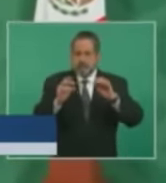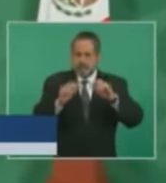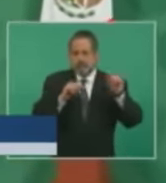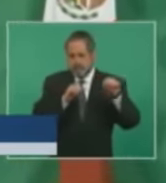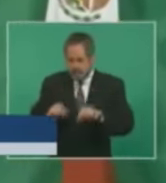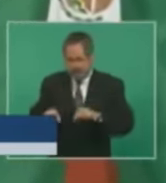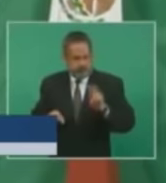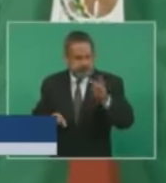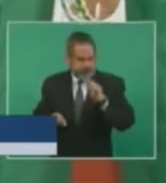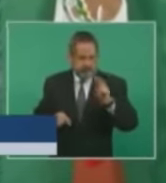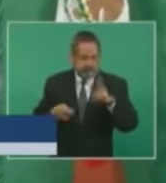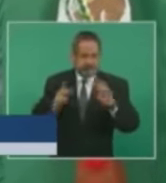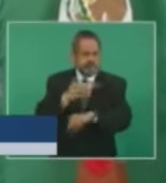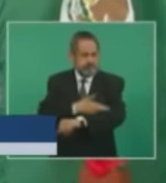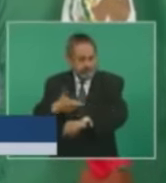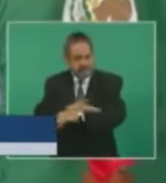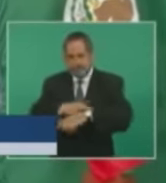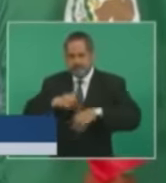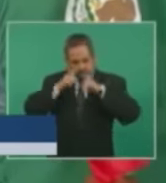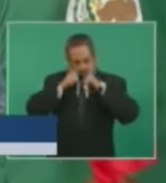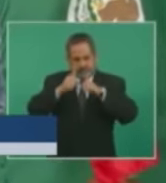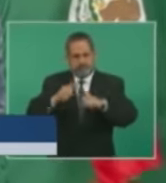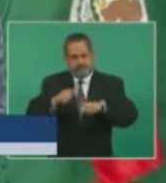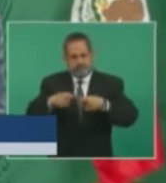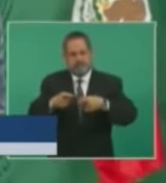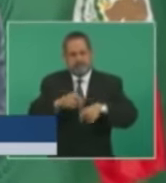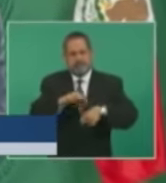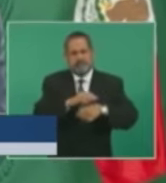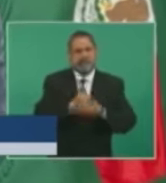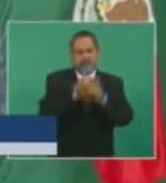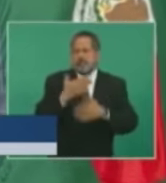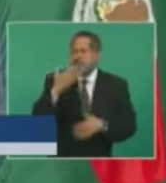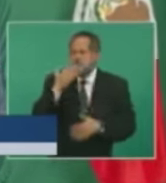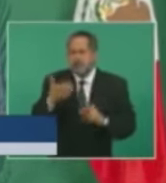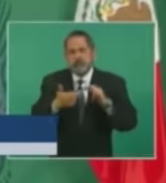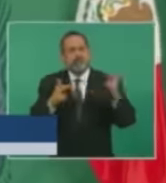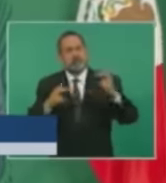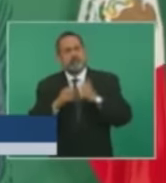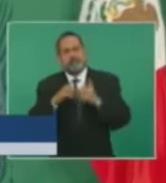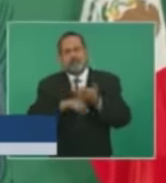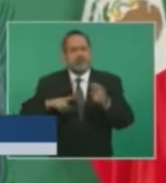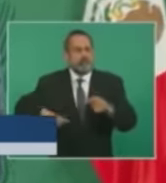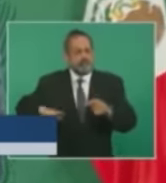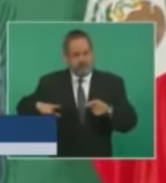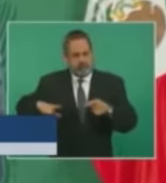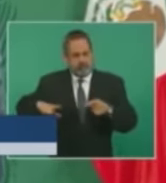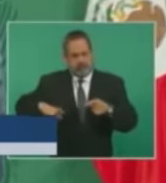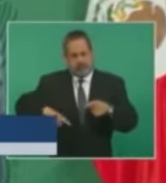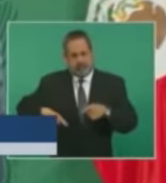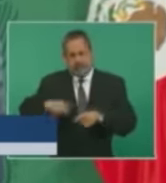los acólitos, y otra cosa eran los canónigos, y otra cosa era todo este conjunto de personas, y también de la iglesia. Yo supongo que